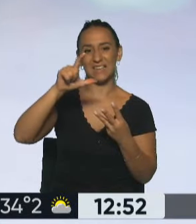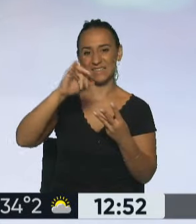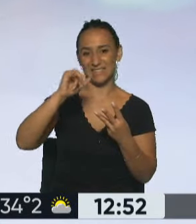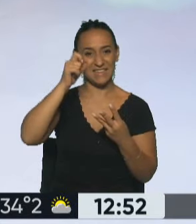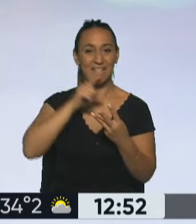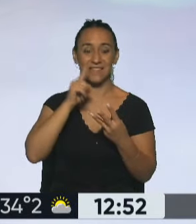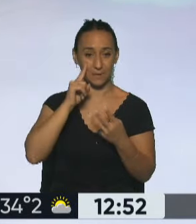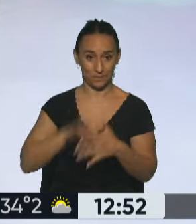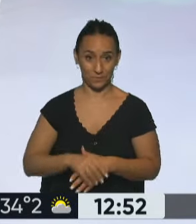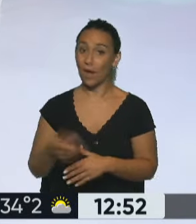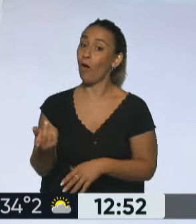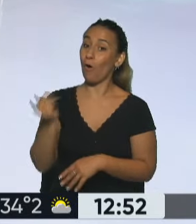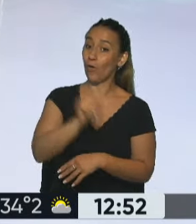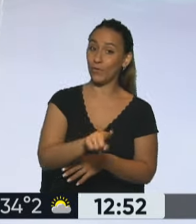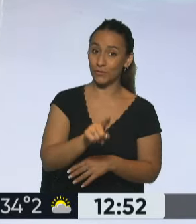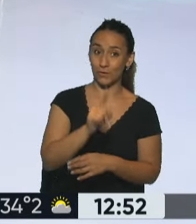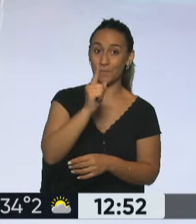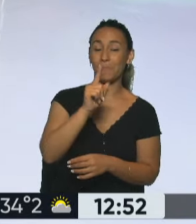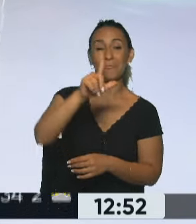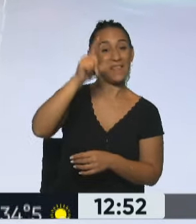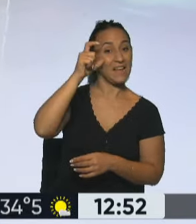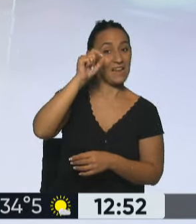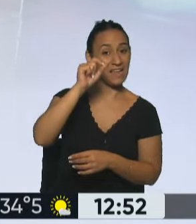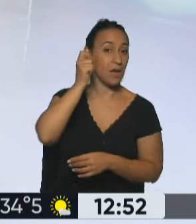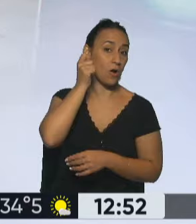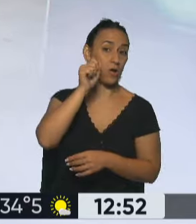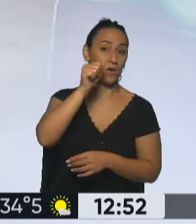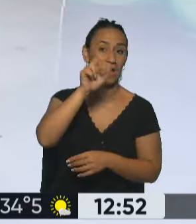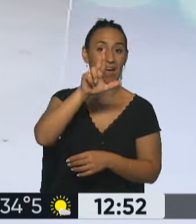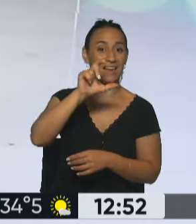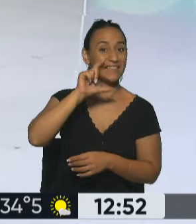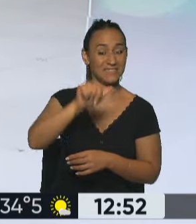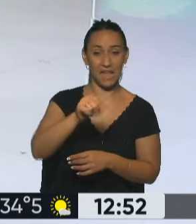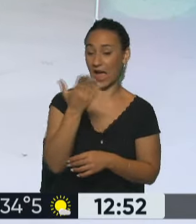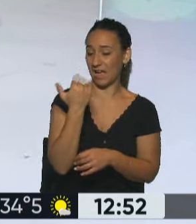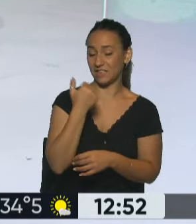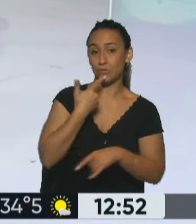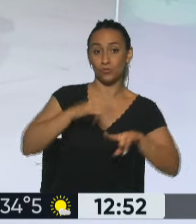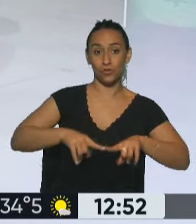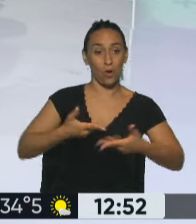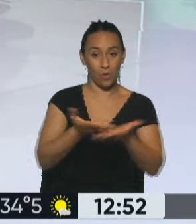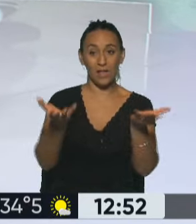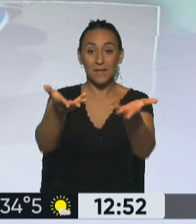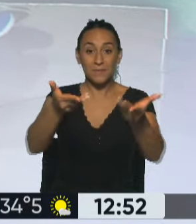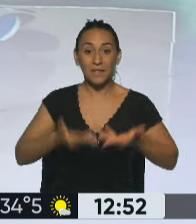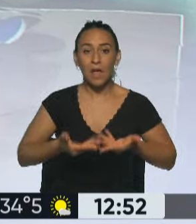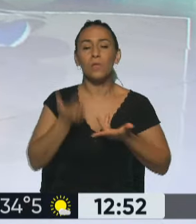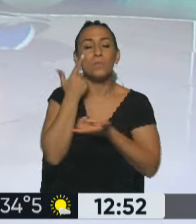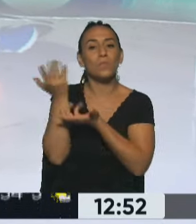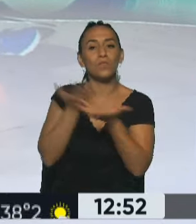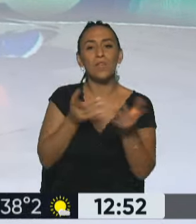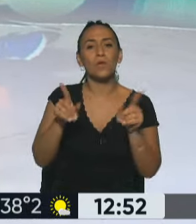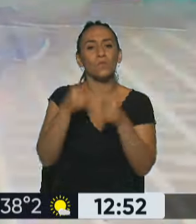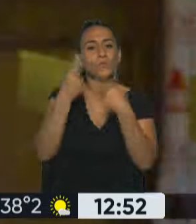otro García. Este es Leo García, quien ayer dio un concierto para invitados, adelantando lo que va a ser su nuevo material. Y lo